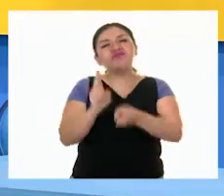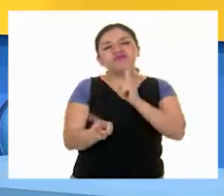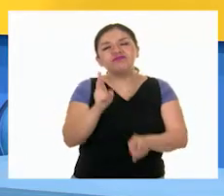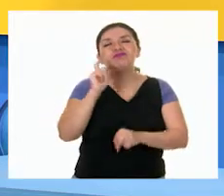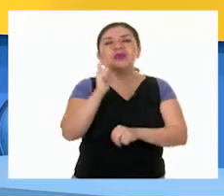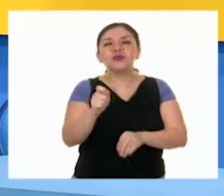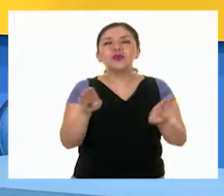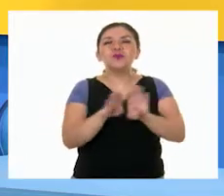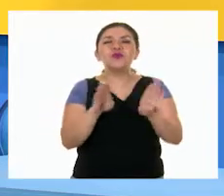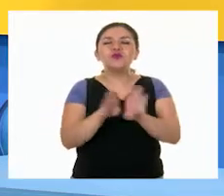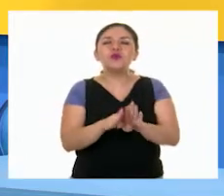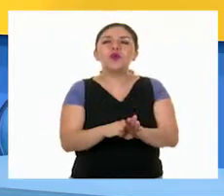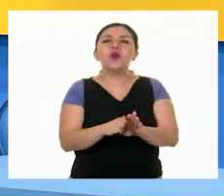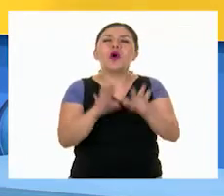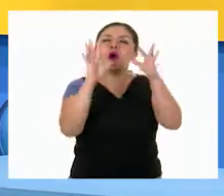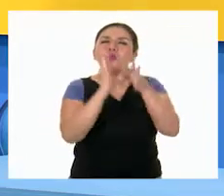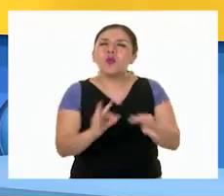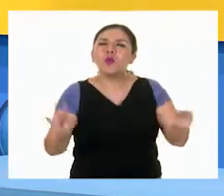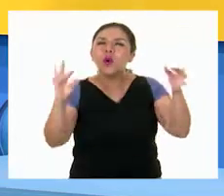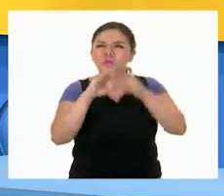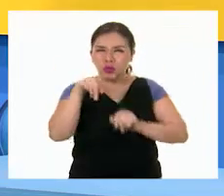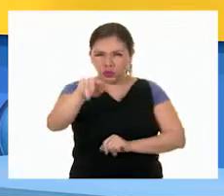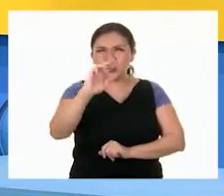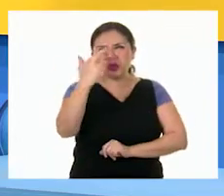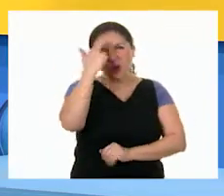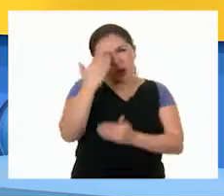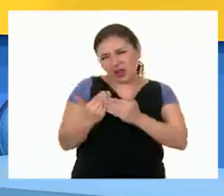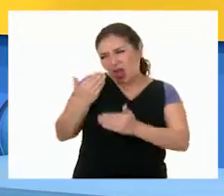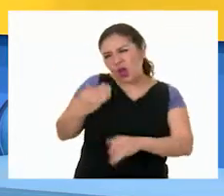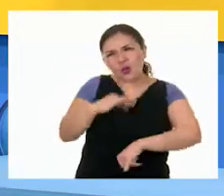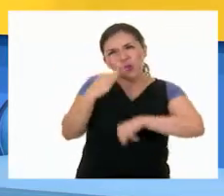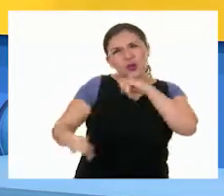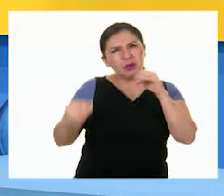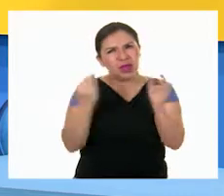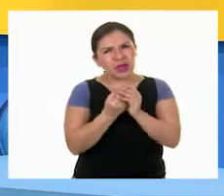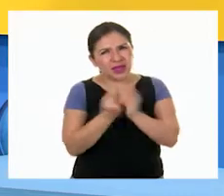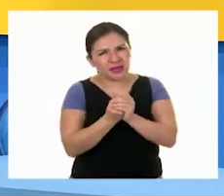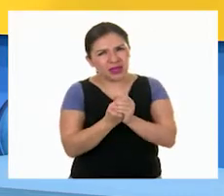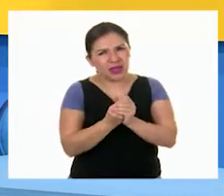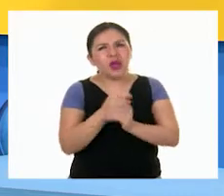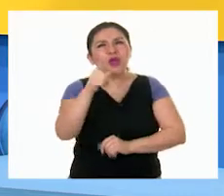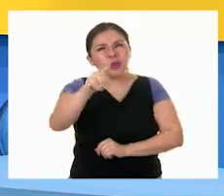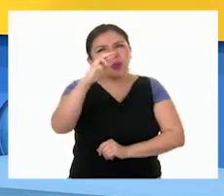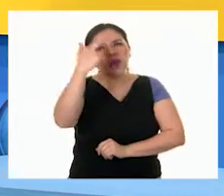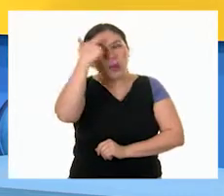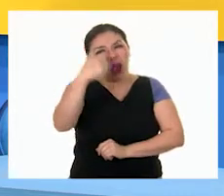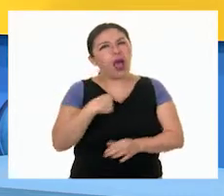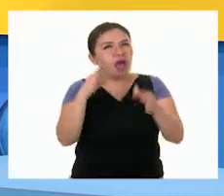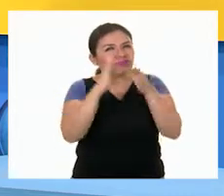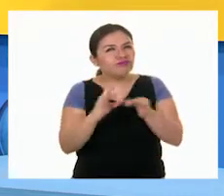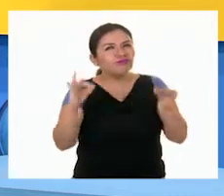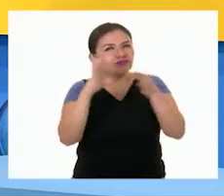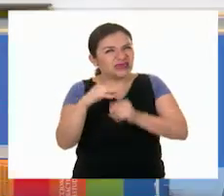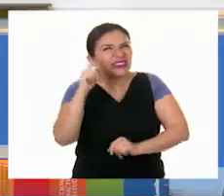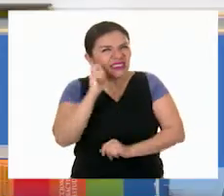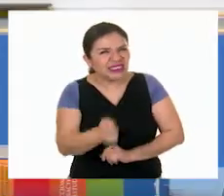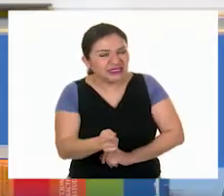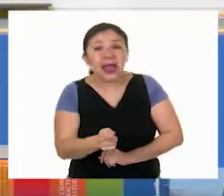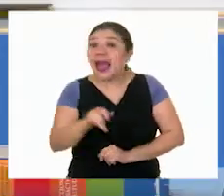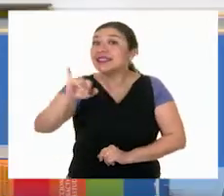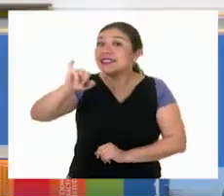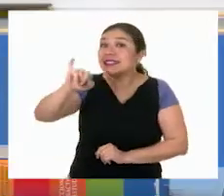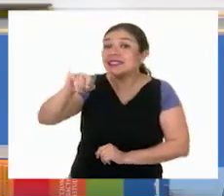la tradición oral. ¿Se acuerdan de nuestra última clase? ¿Recuerdan lo que estuvimos hablando? Sí, sí,